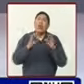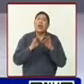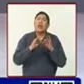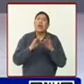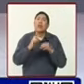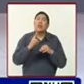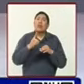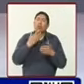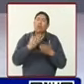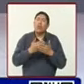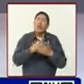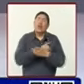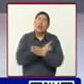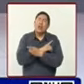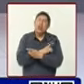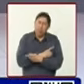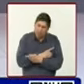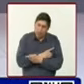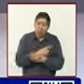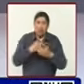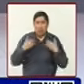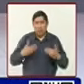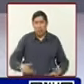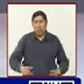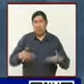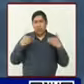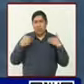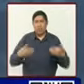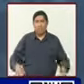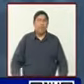tiene un buen descanso en el cuerpo.